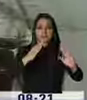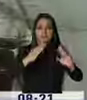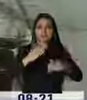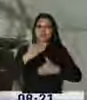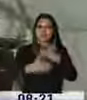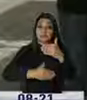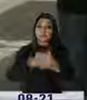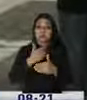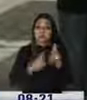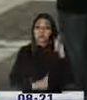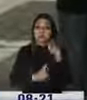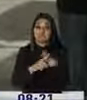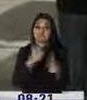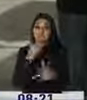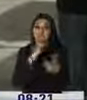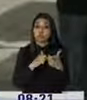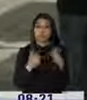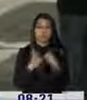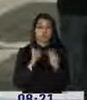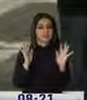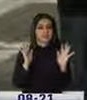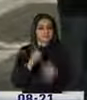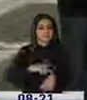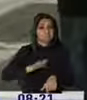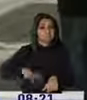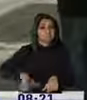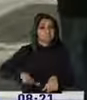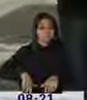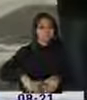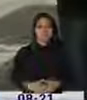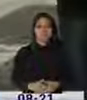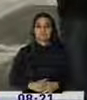antes de que ocurra alguna tragedia. Informó Patricia.